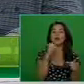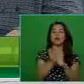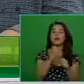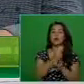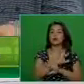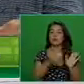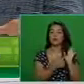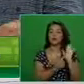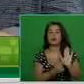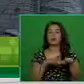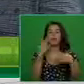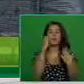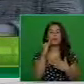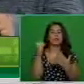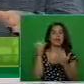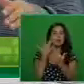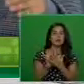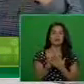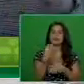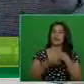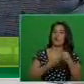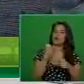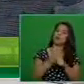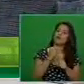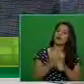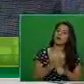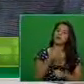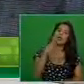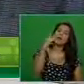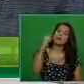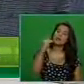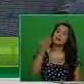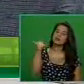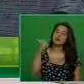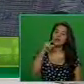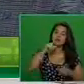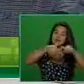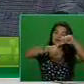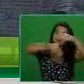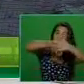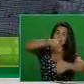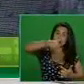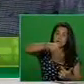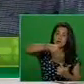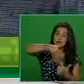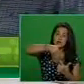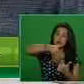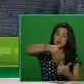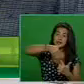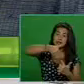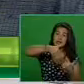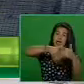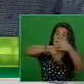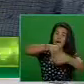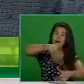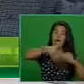dar a conocer cuál ha sido su experiencia. Como te dije, eso es una experiencia desde la Patagonia argentina